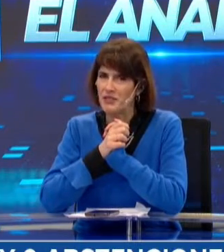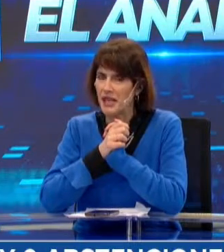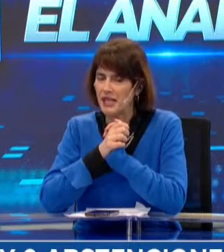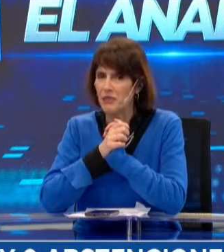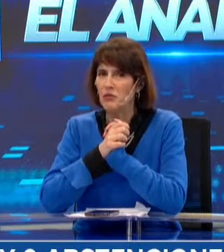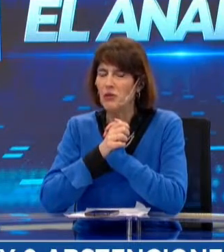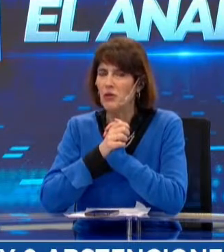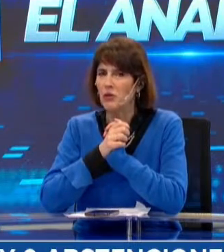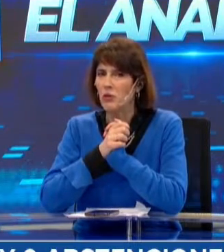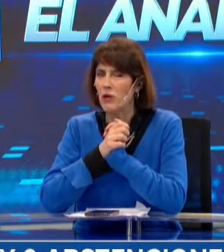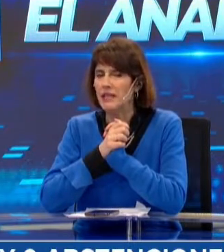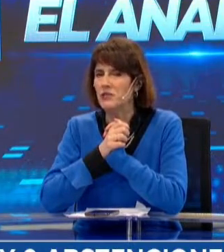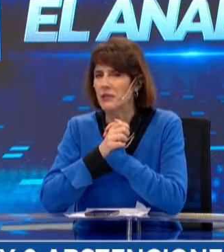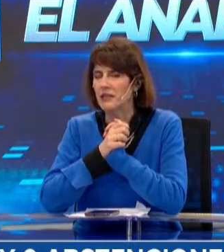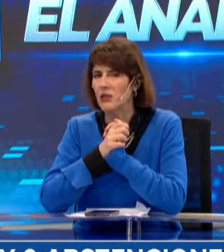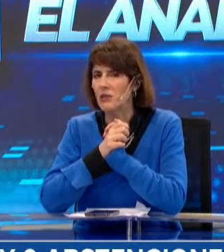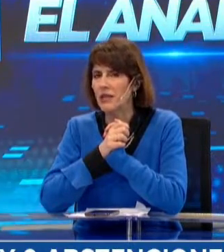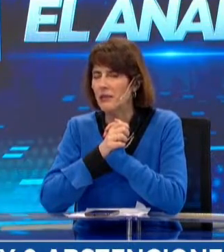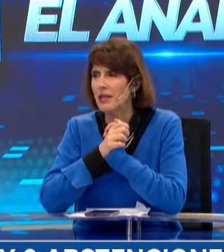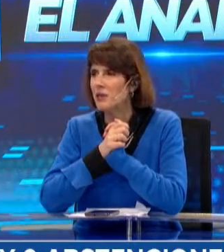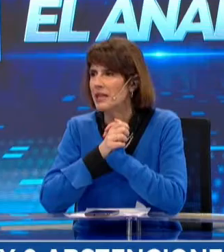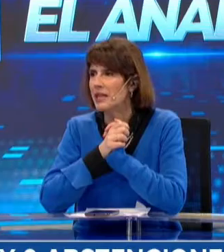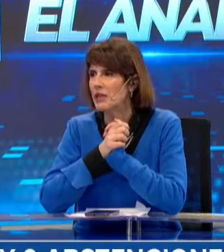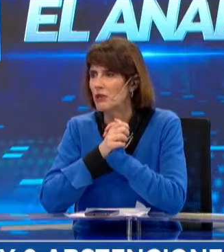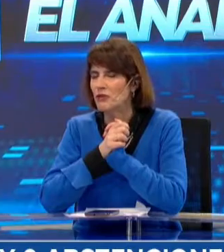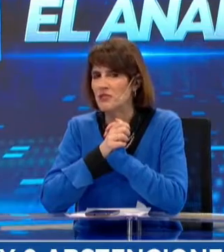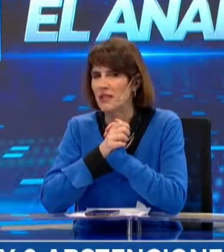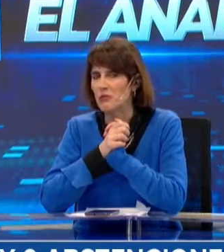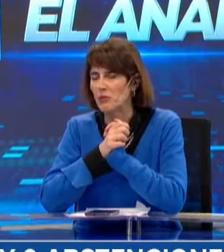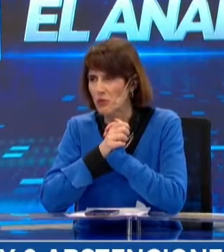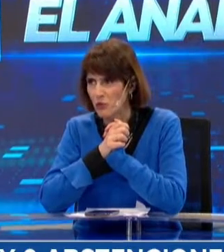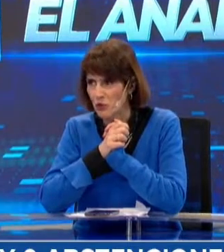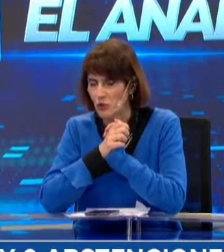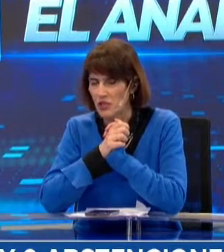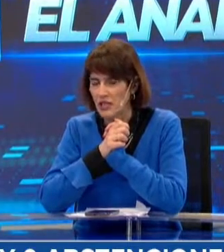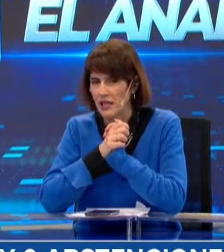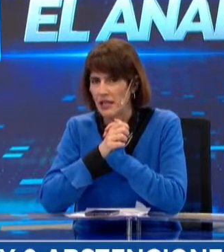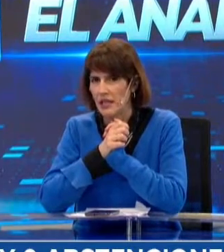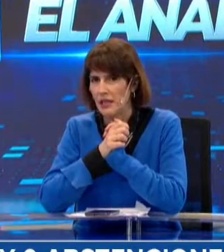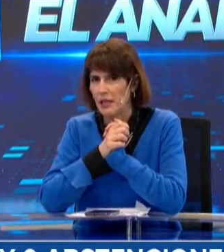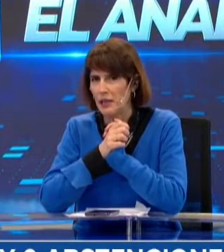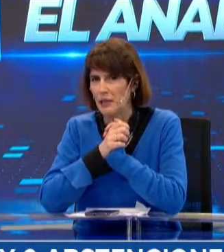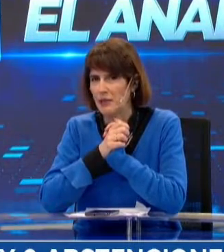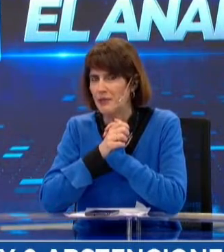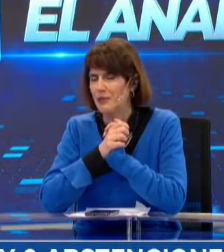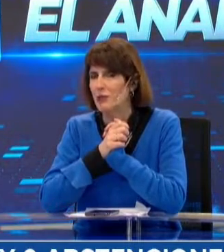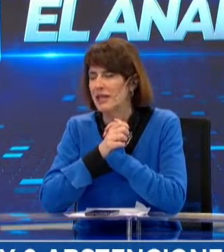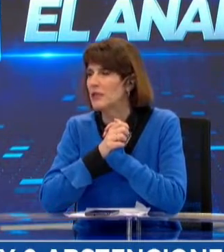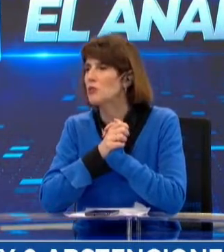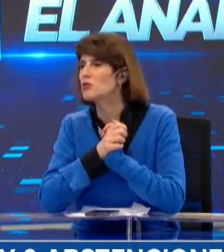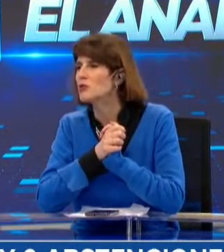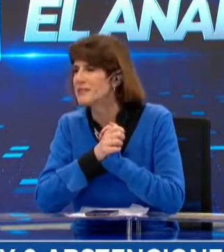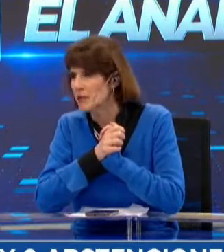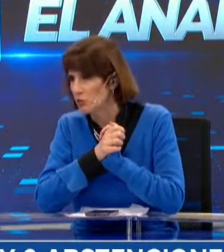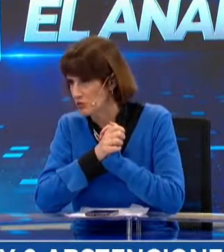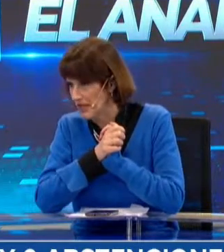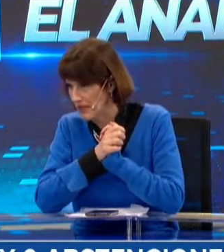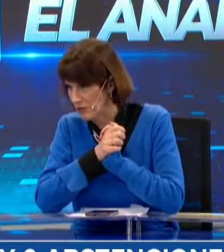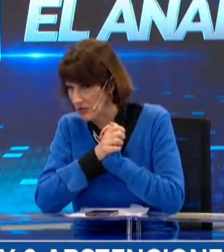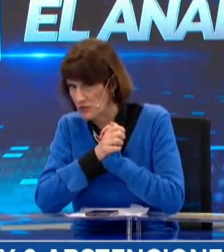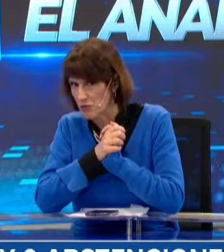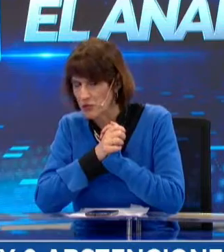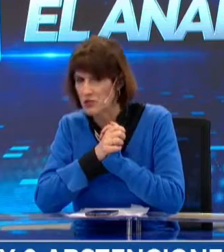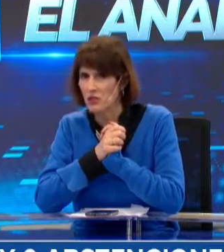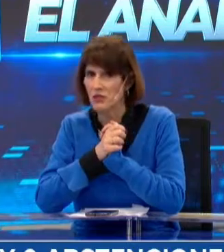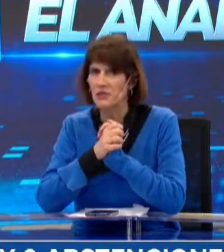del oficialismo, con lo cual si hubiera estado Mirabella hubiera ganado el oficialismo por un voto. Hubiera estado mucho más ajustada